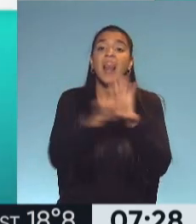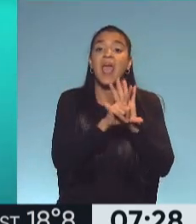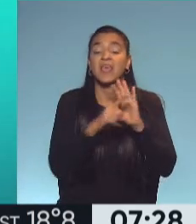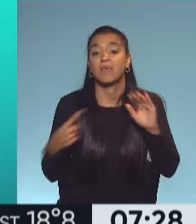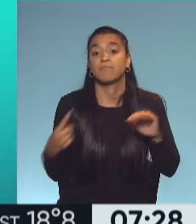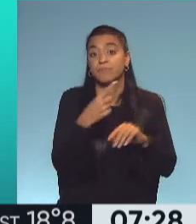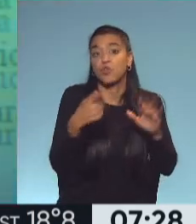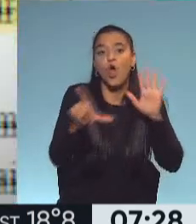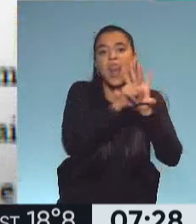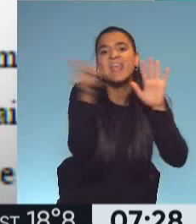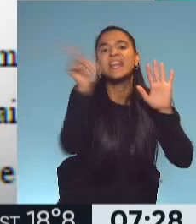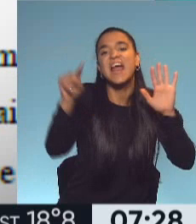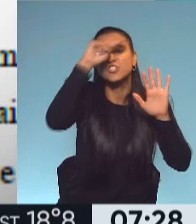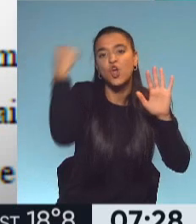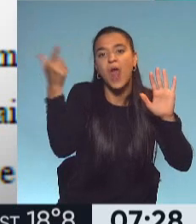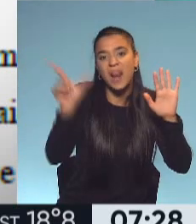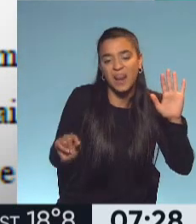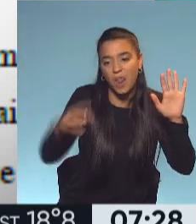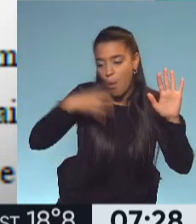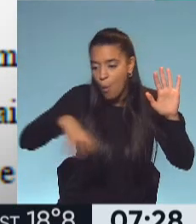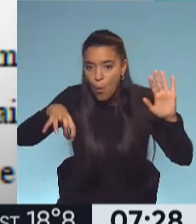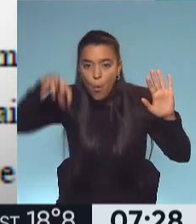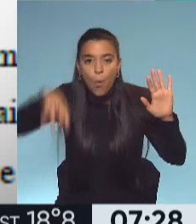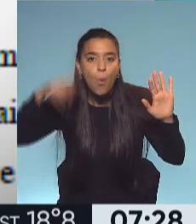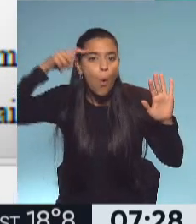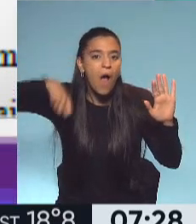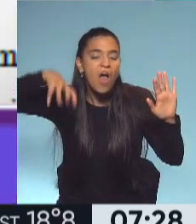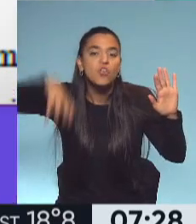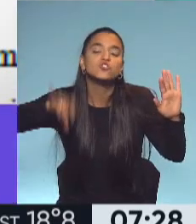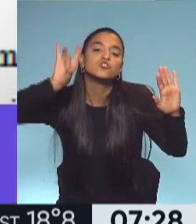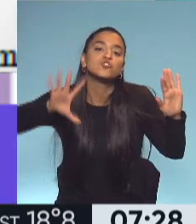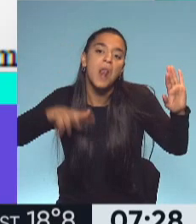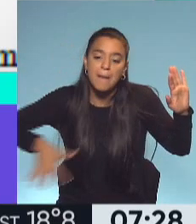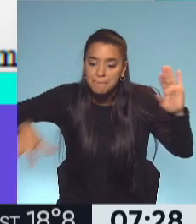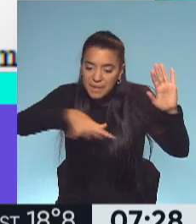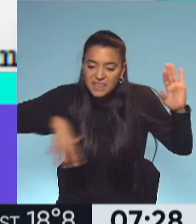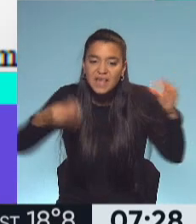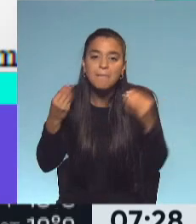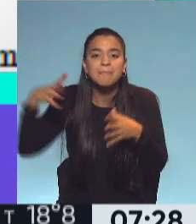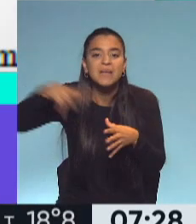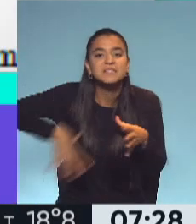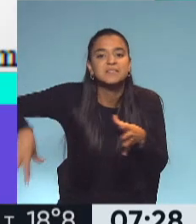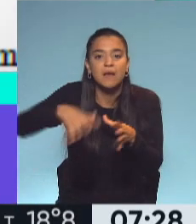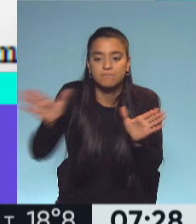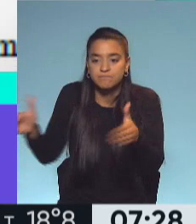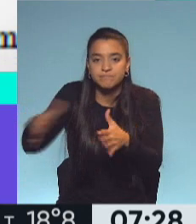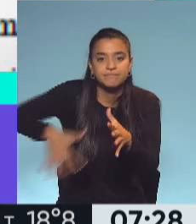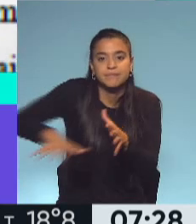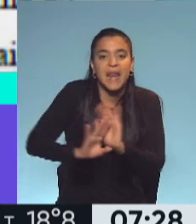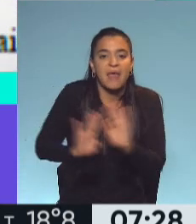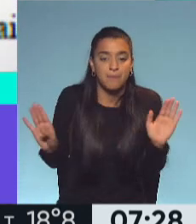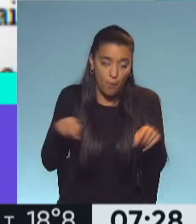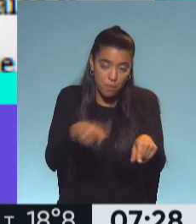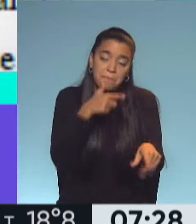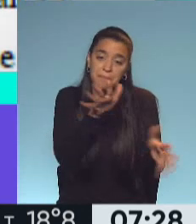ley es de alcance nacional. Y el juzgado tiene solo aptitud para juzgar lo que pasa dentro de su jurisdicción. Bueno, acá pasó algo